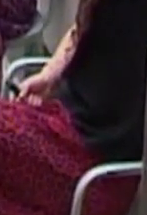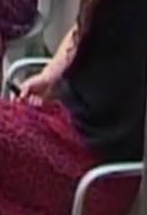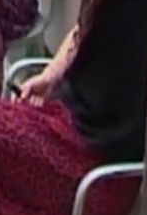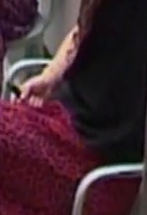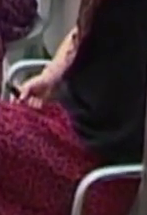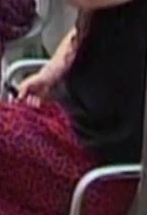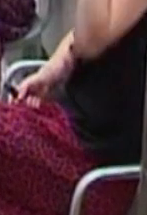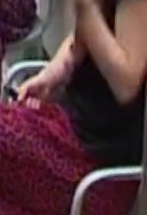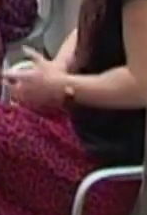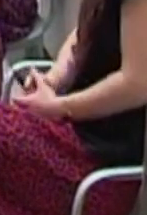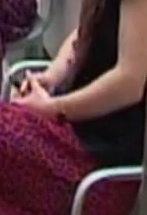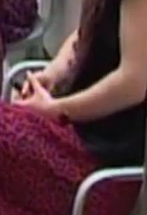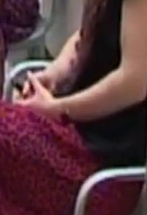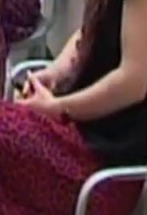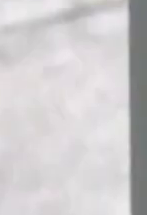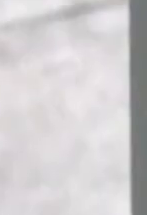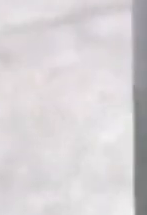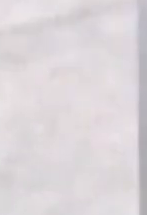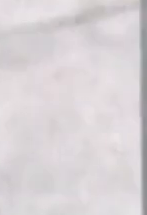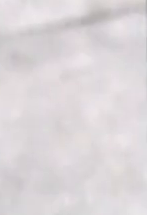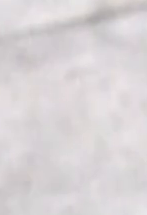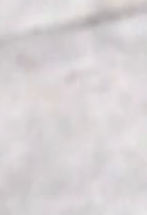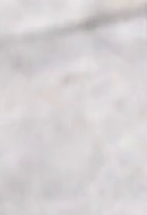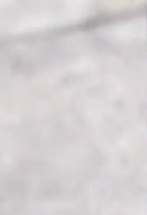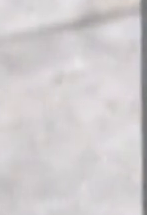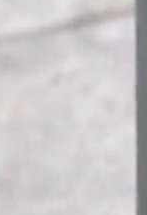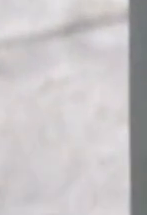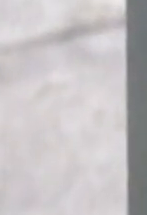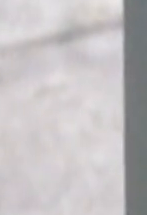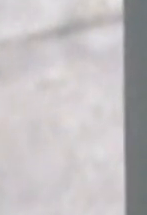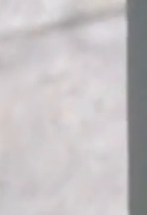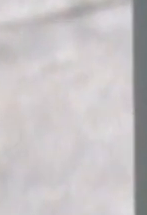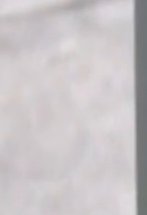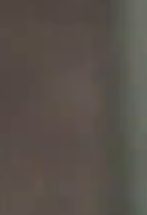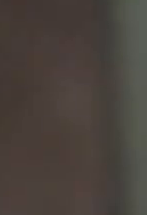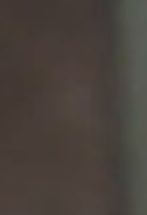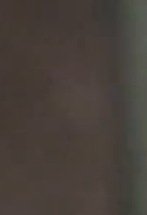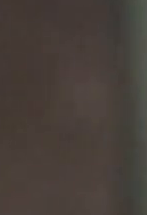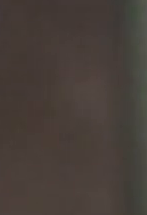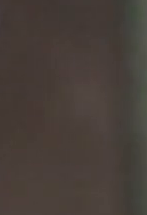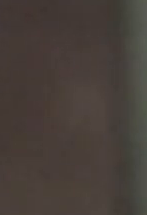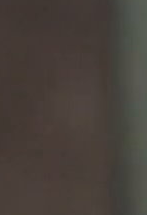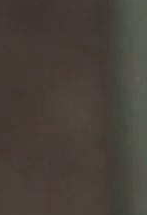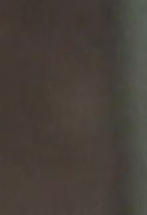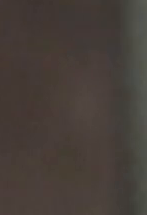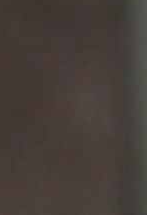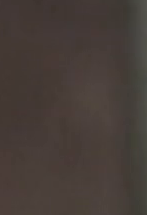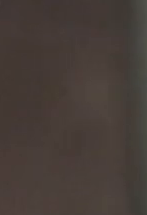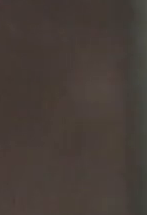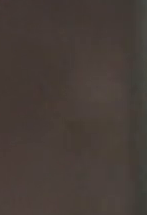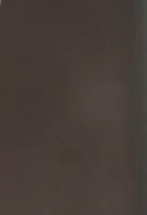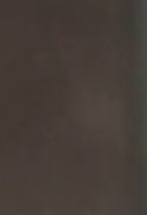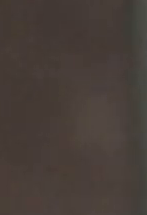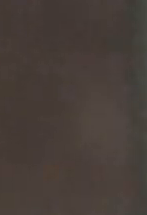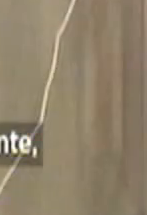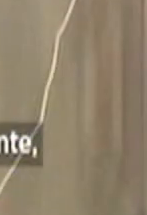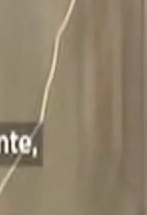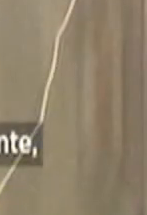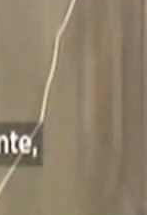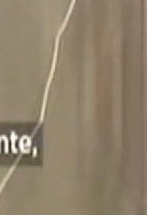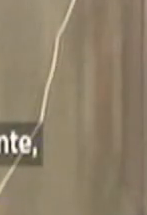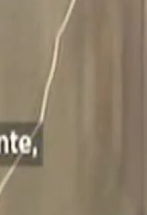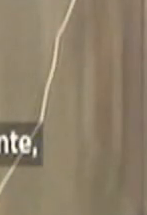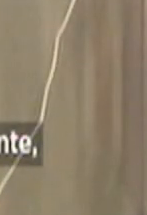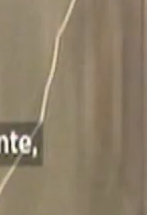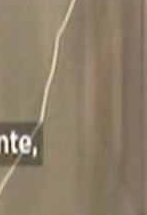un entorno estéril para consumir. La heroína es habitual aquí, pero también está aumentando el consumo de cocaína, sobre todo de crack.